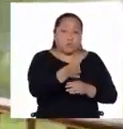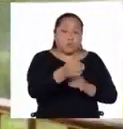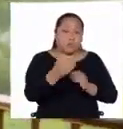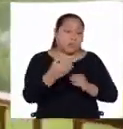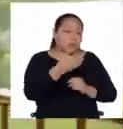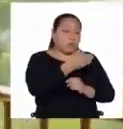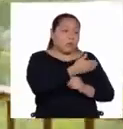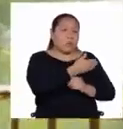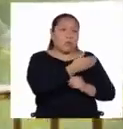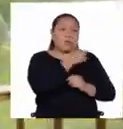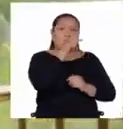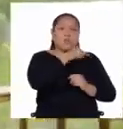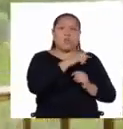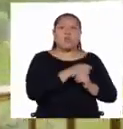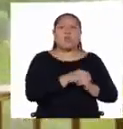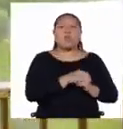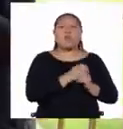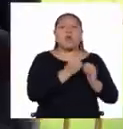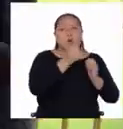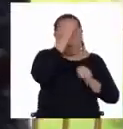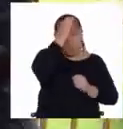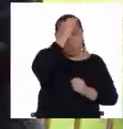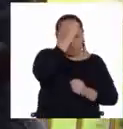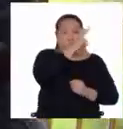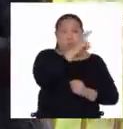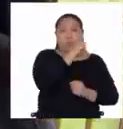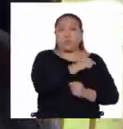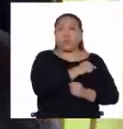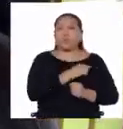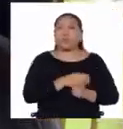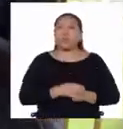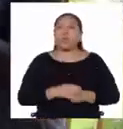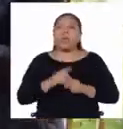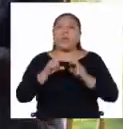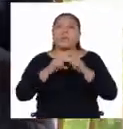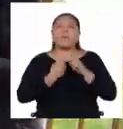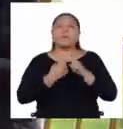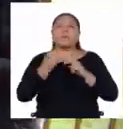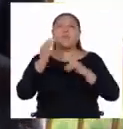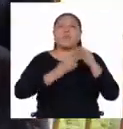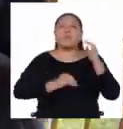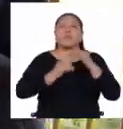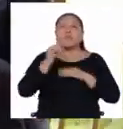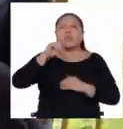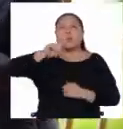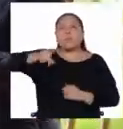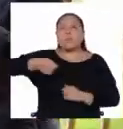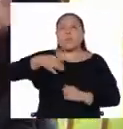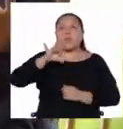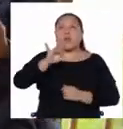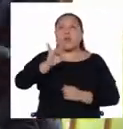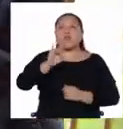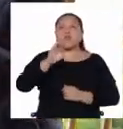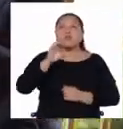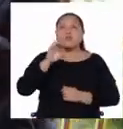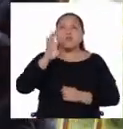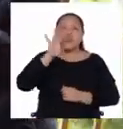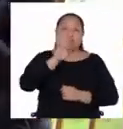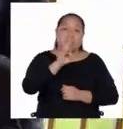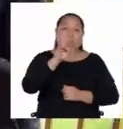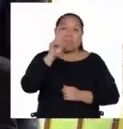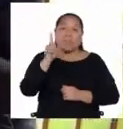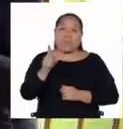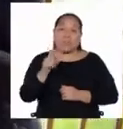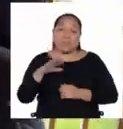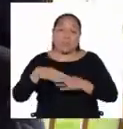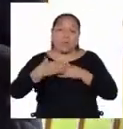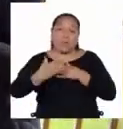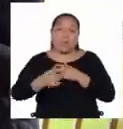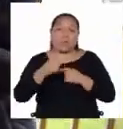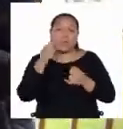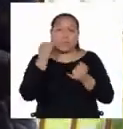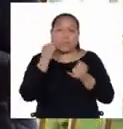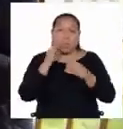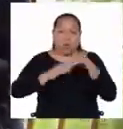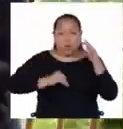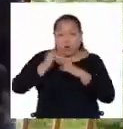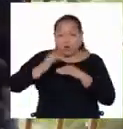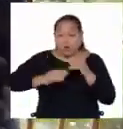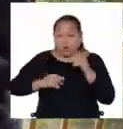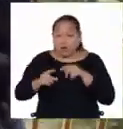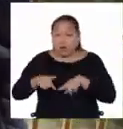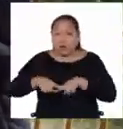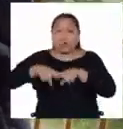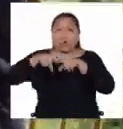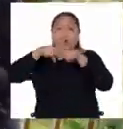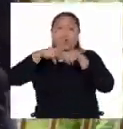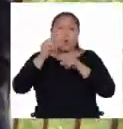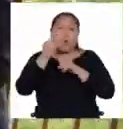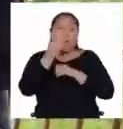el otro a la ciudad del Cusco. Comenzó a construirse en el año 1871, luego su construcción se paralizó después de algunos